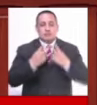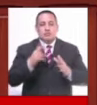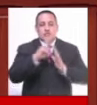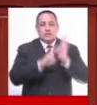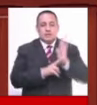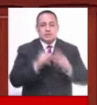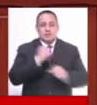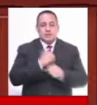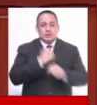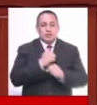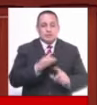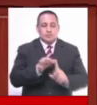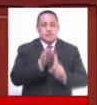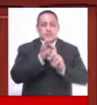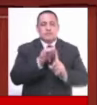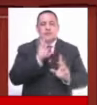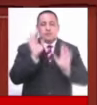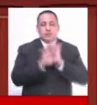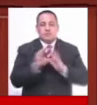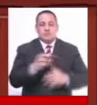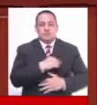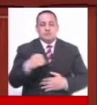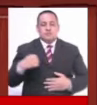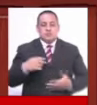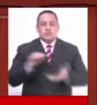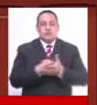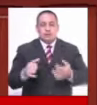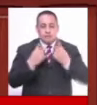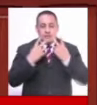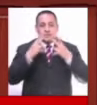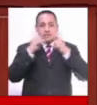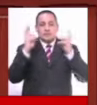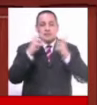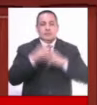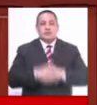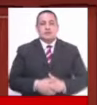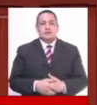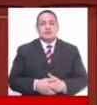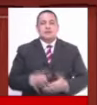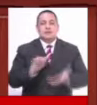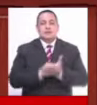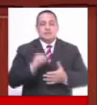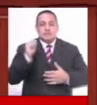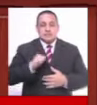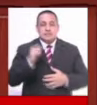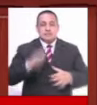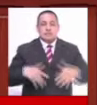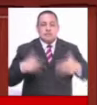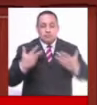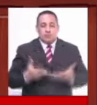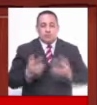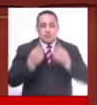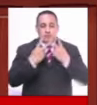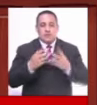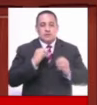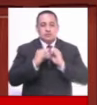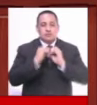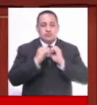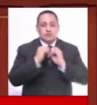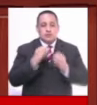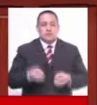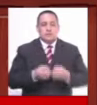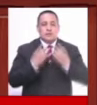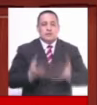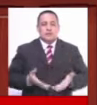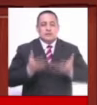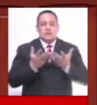laboral específico, el Ministerio tendría que ver este tema, sí hay, se pueden utilizar esas plazas precisamente para incorporar